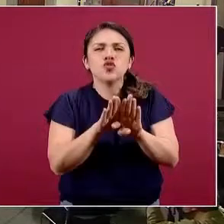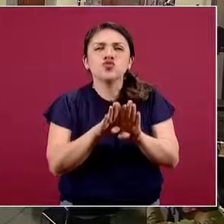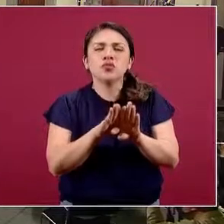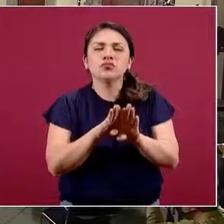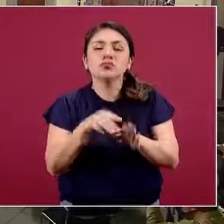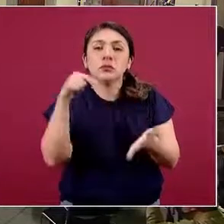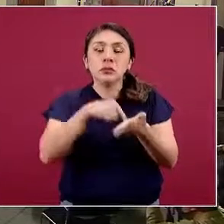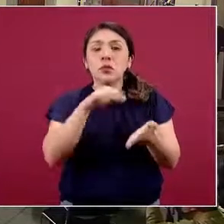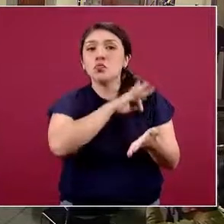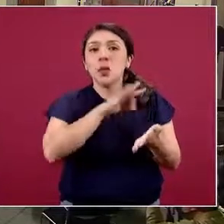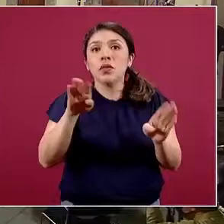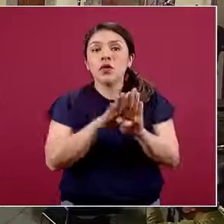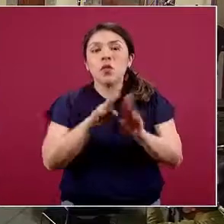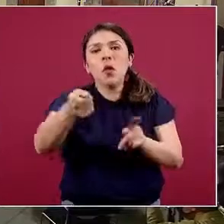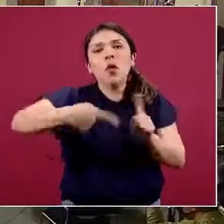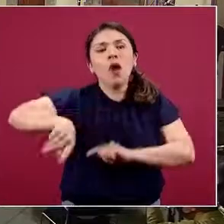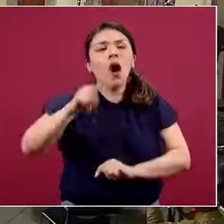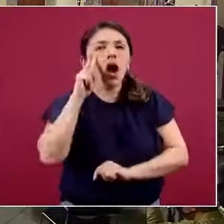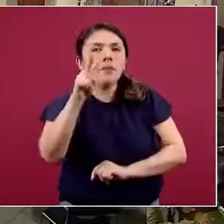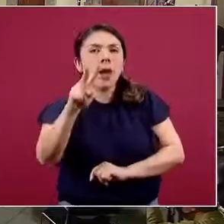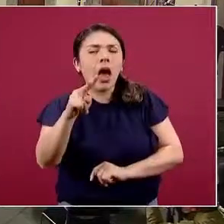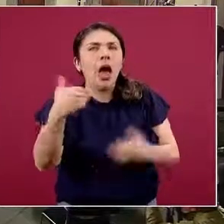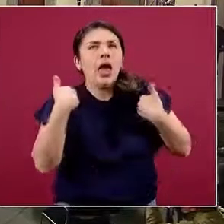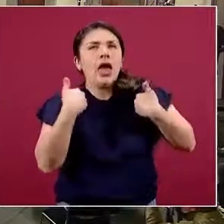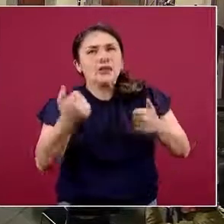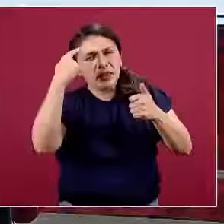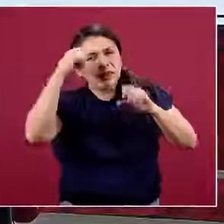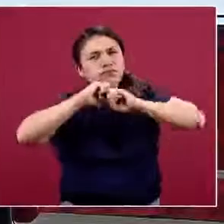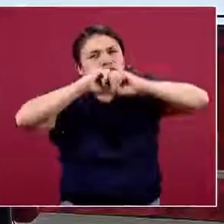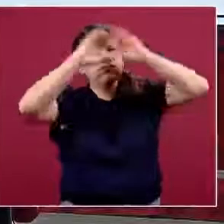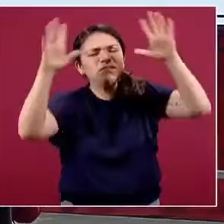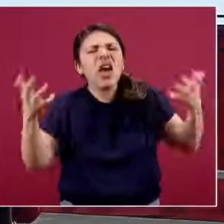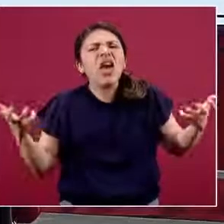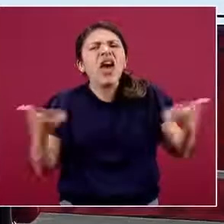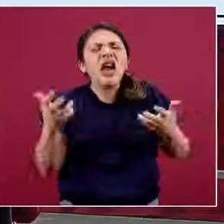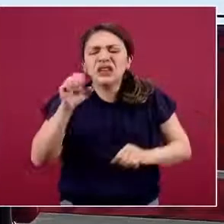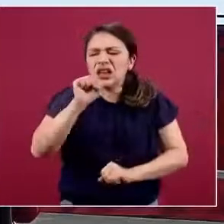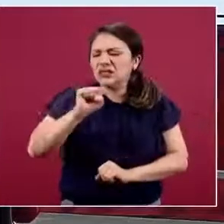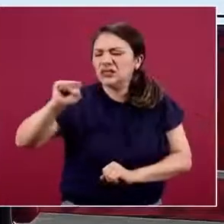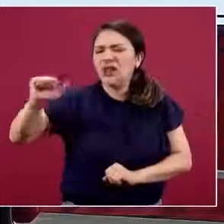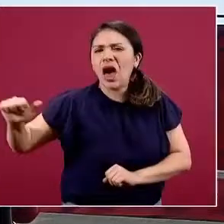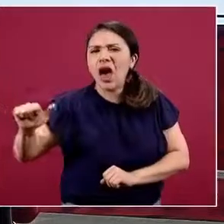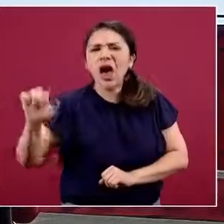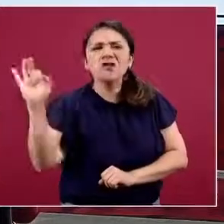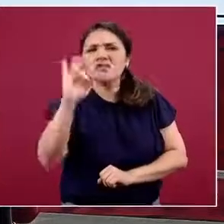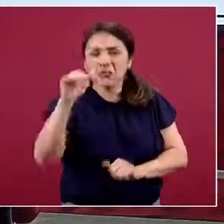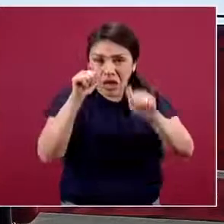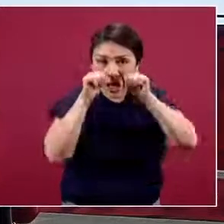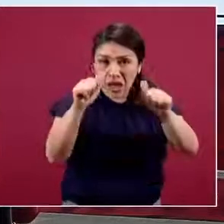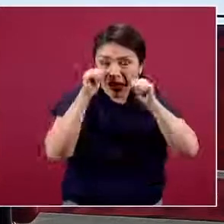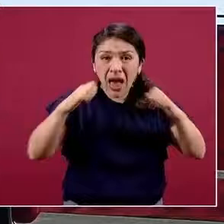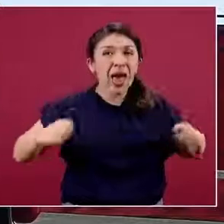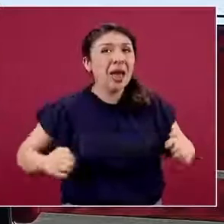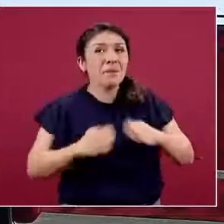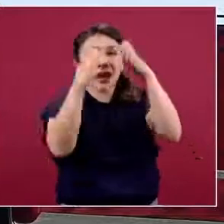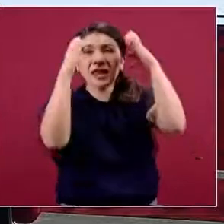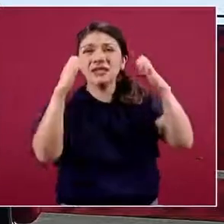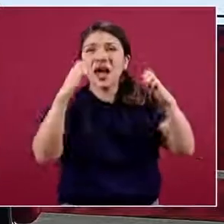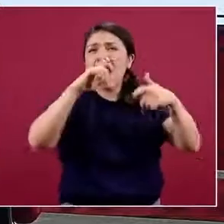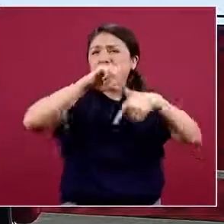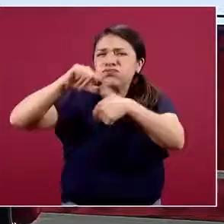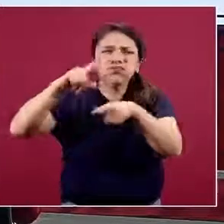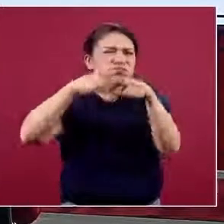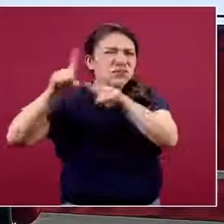alguna forma tener este panorama muy genérico de qué hace el sector salud en materia de atención de emergencias y